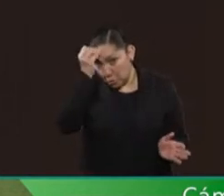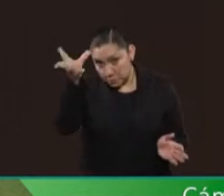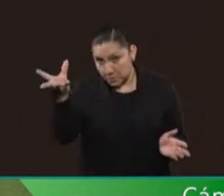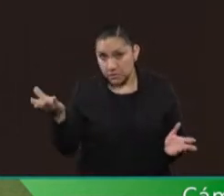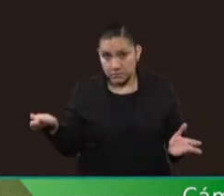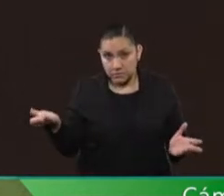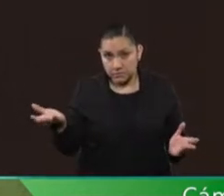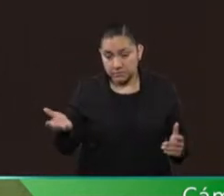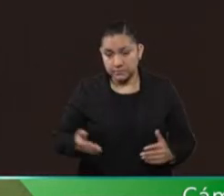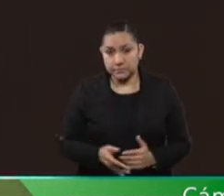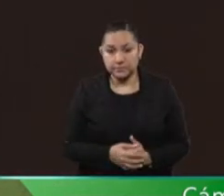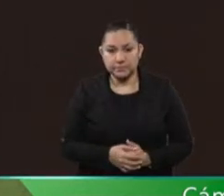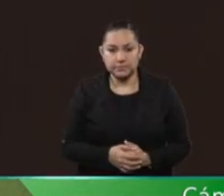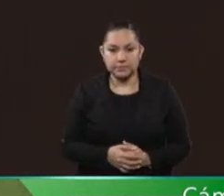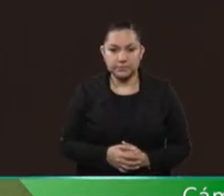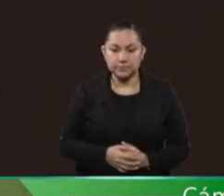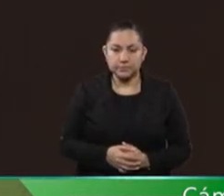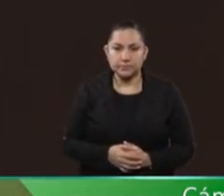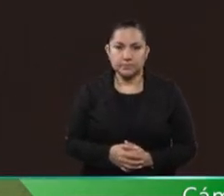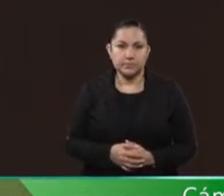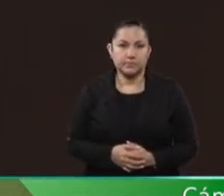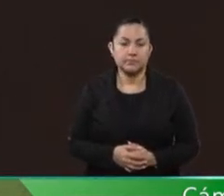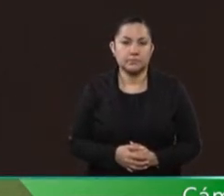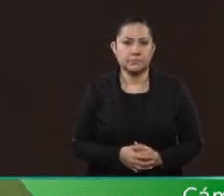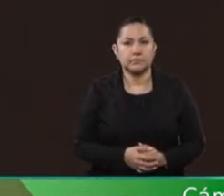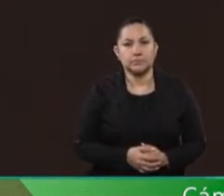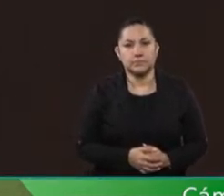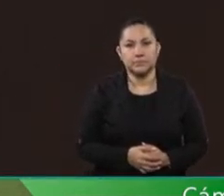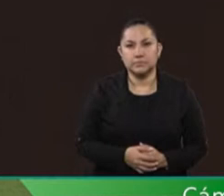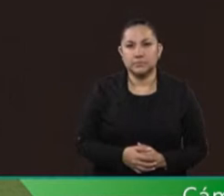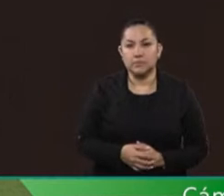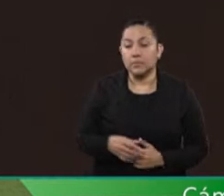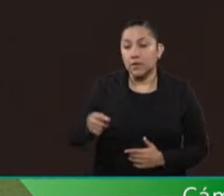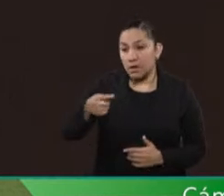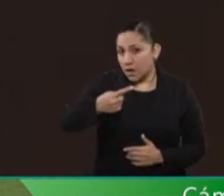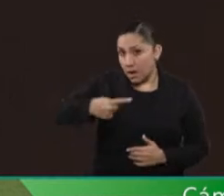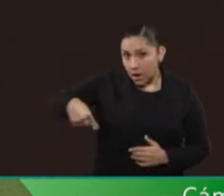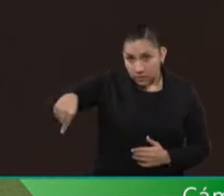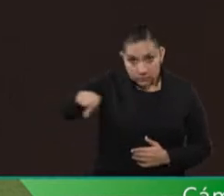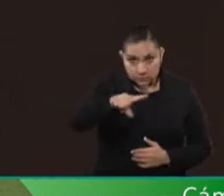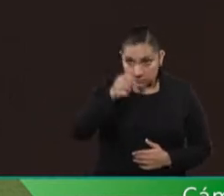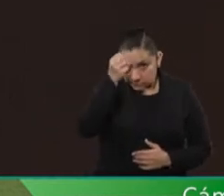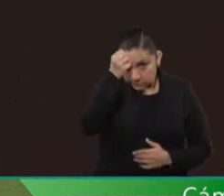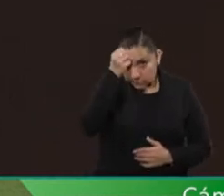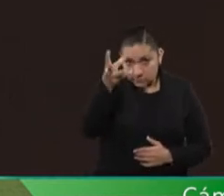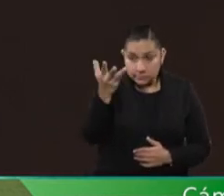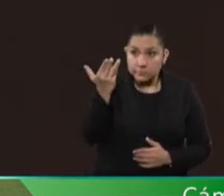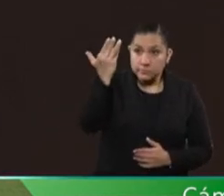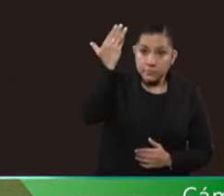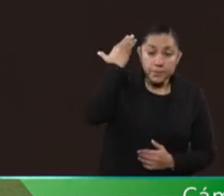1988 han olvidado los movimientos